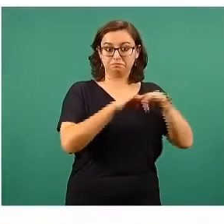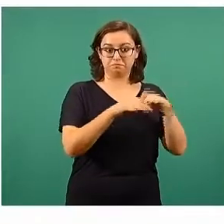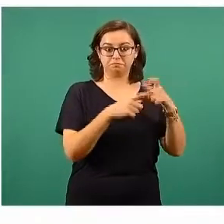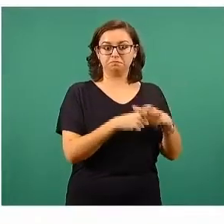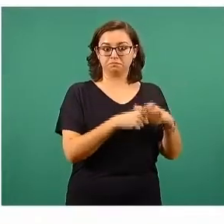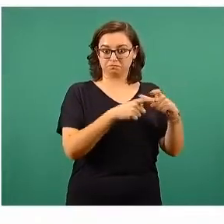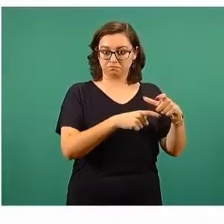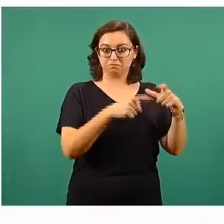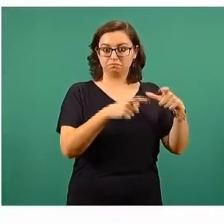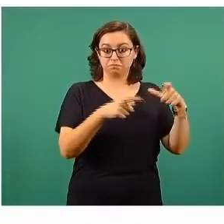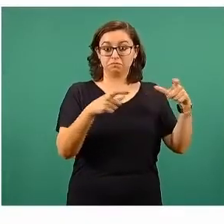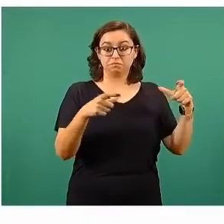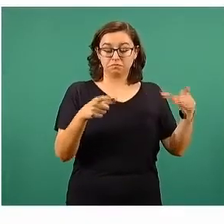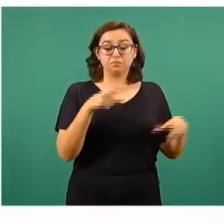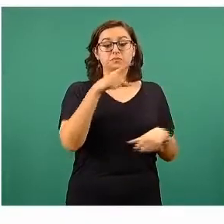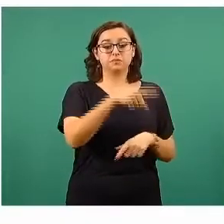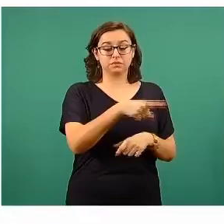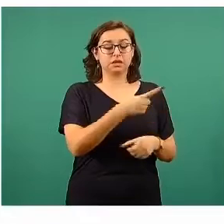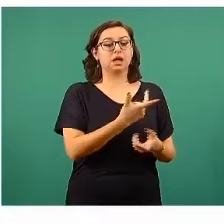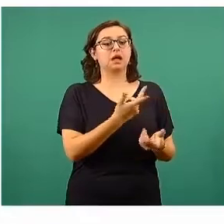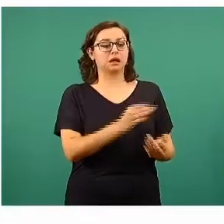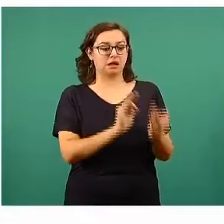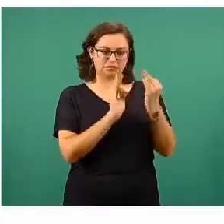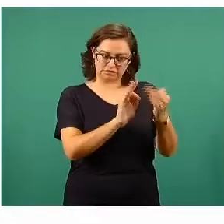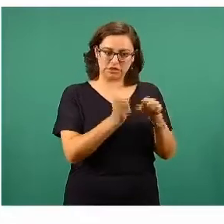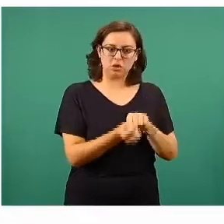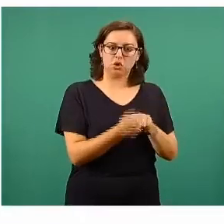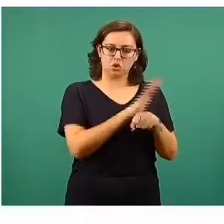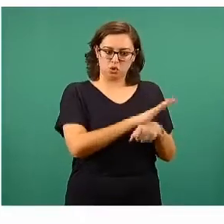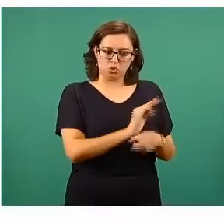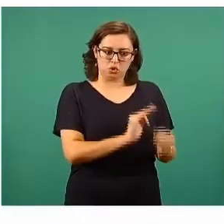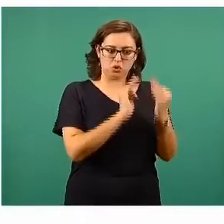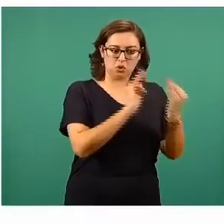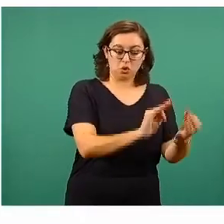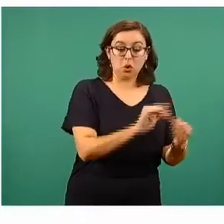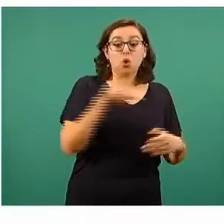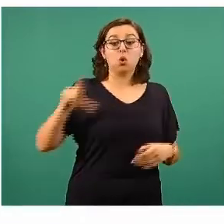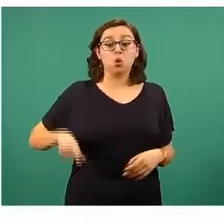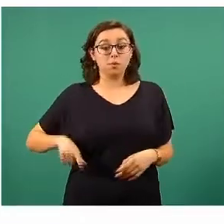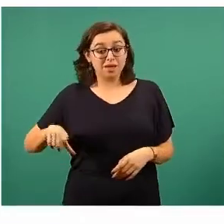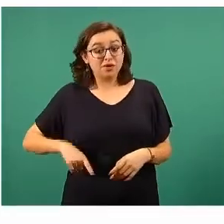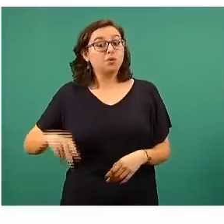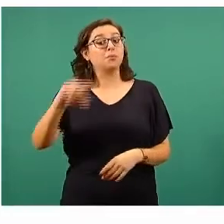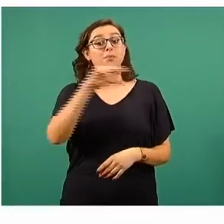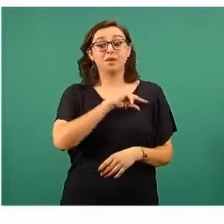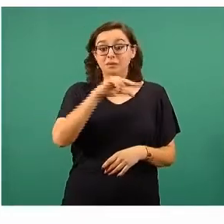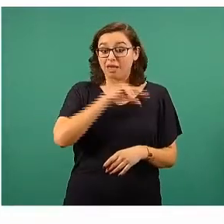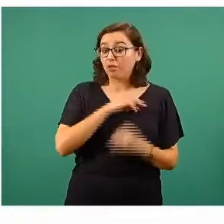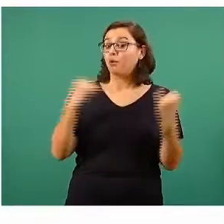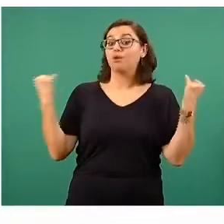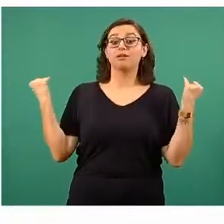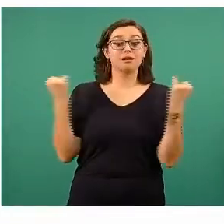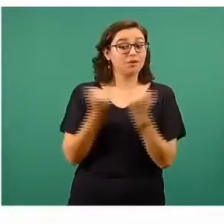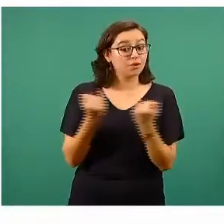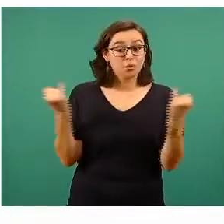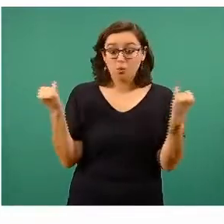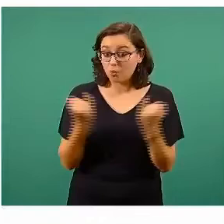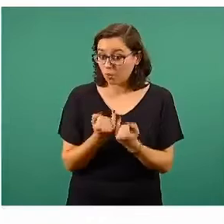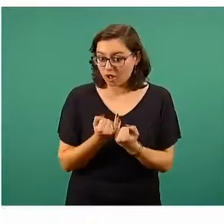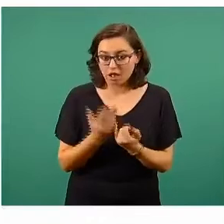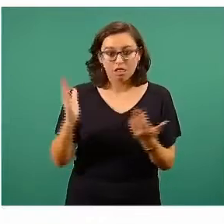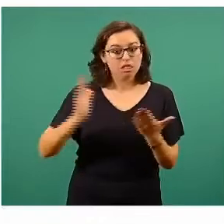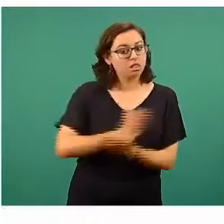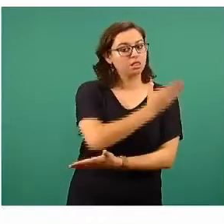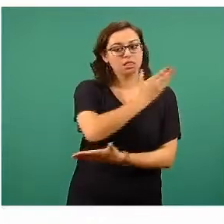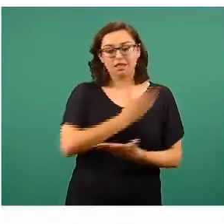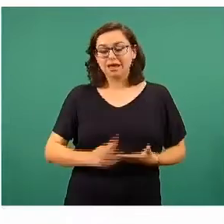estamos vacunando personal de primera y segunda línea de instituciones públicas y privadas. No hay distinción alguna entre unas